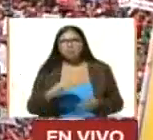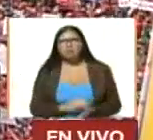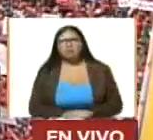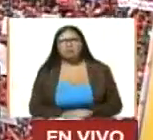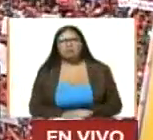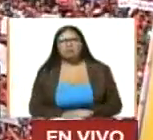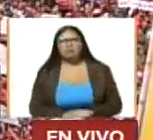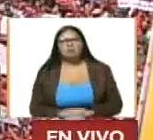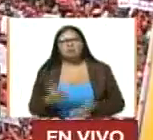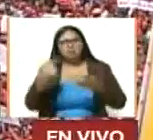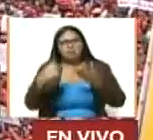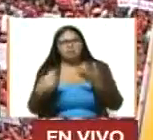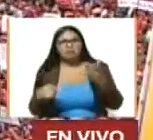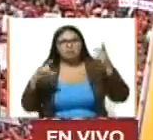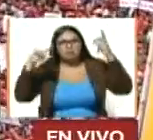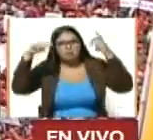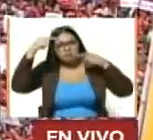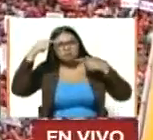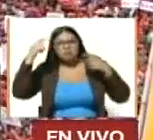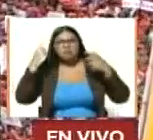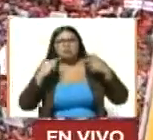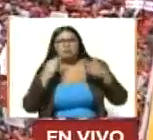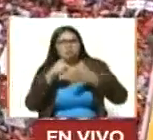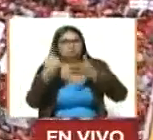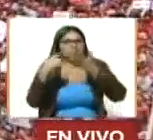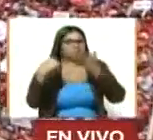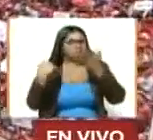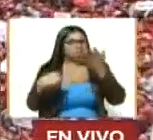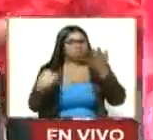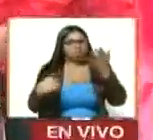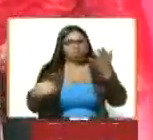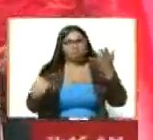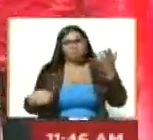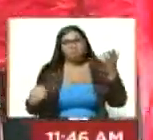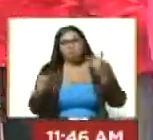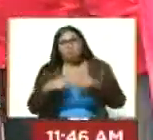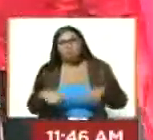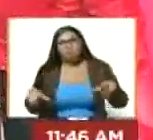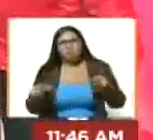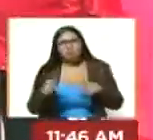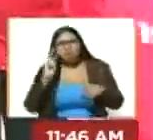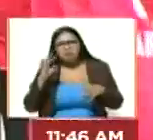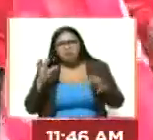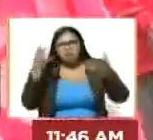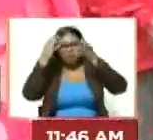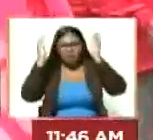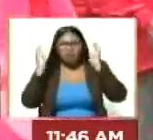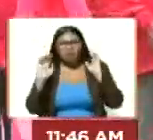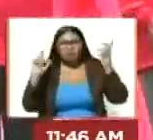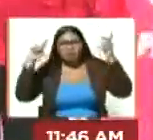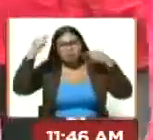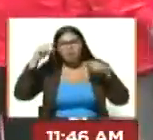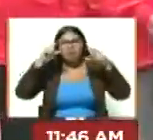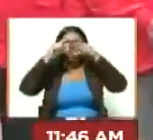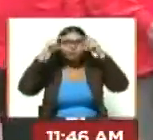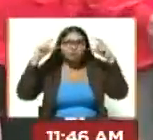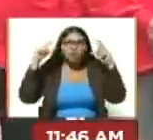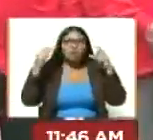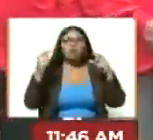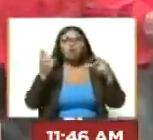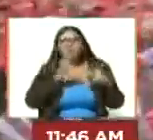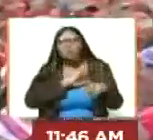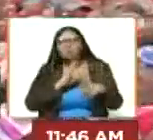la Ceiba, la UH San Félix, aquí está la Orquídea del Sur, allá está la Primera, allá está Chávez, los ojitos de Chávez, allá está